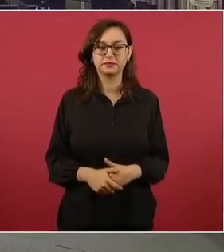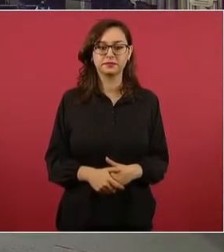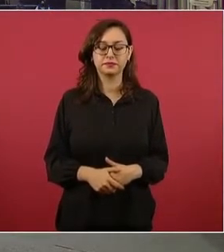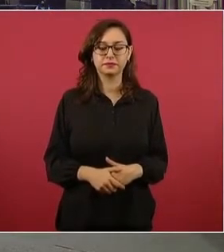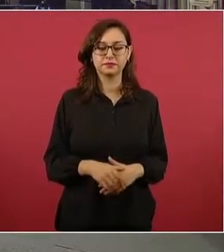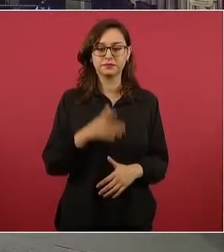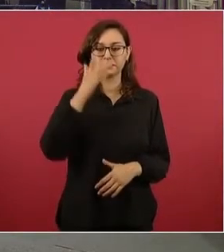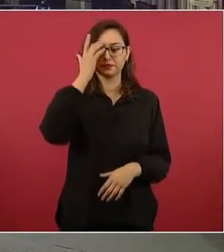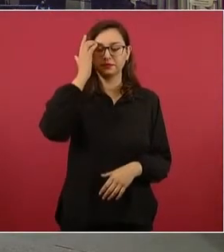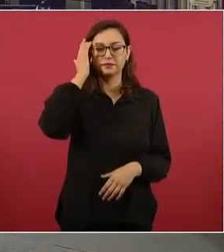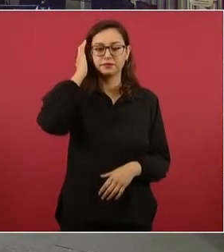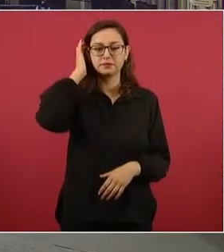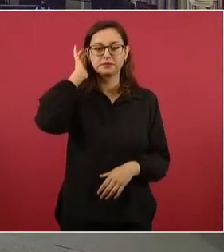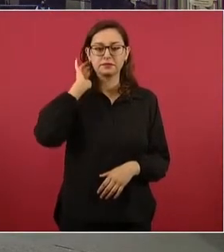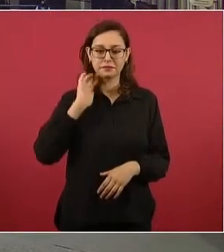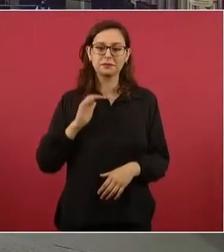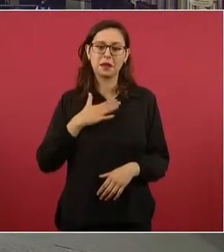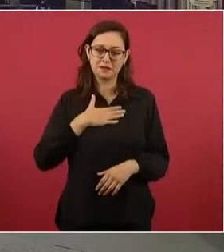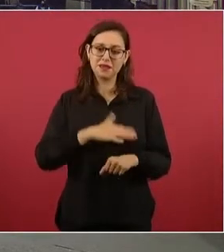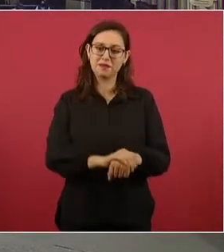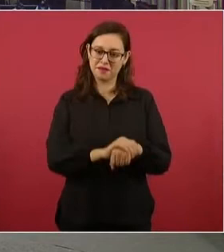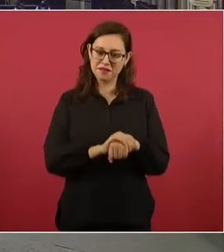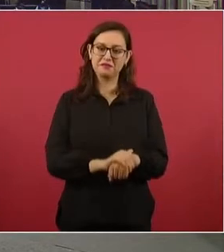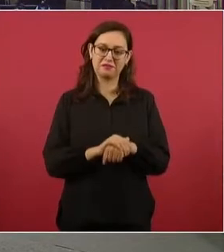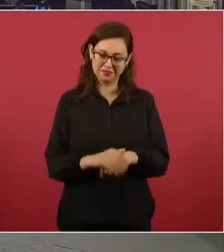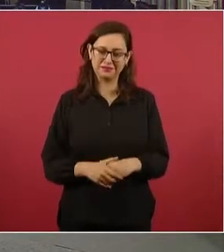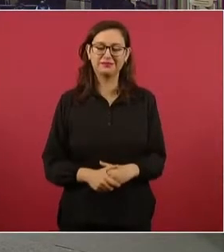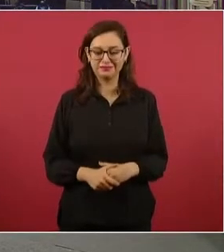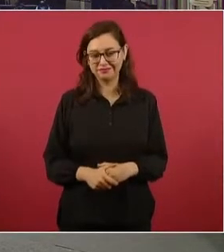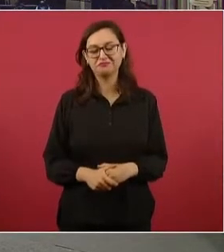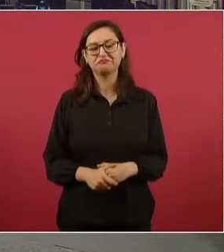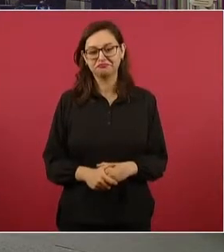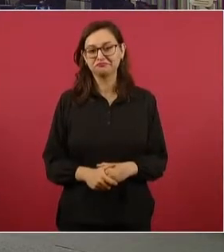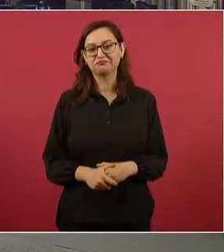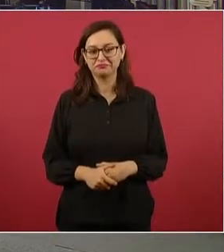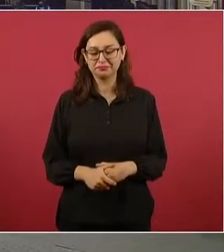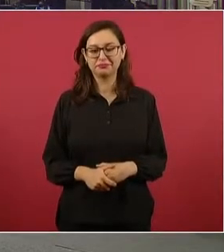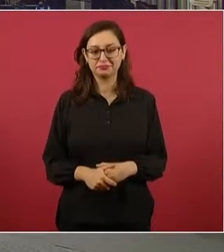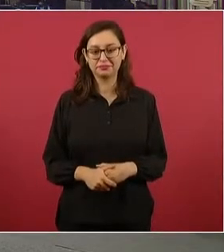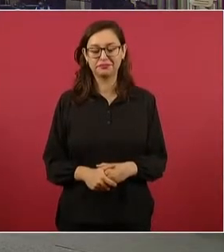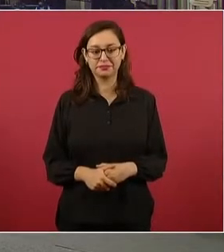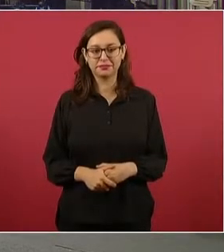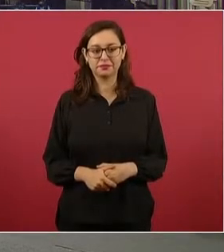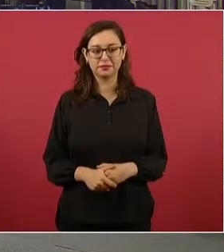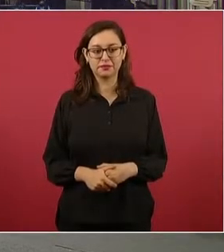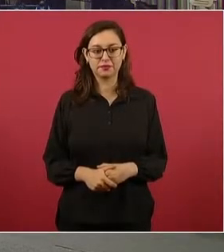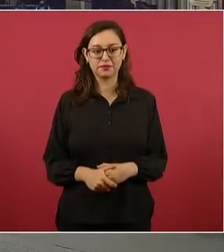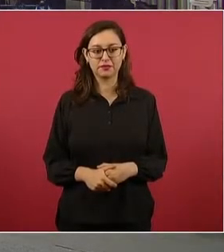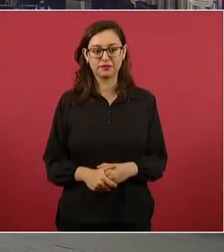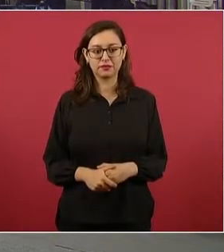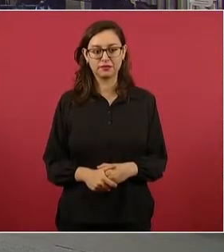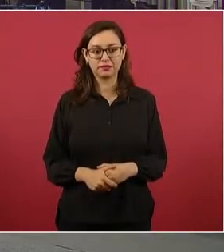Sí, es mi amigo y es un